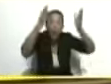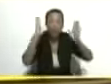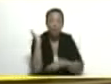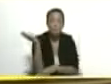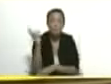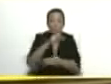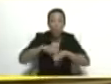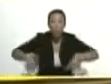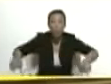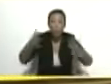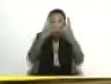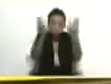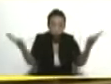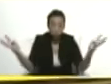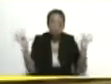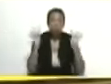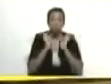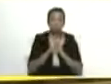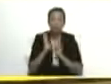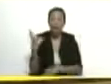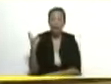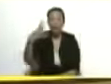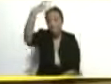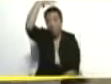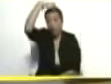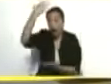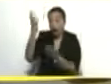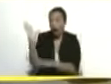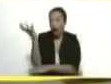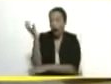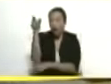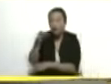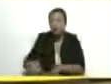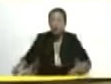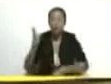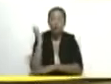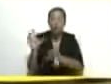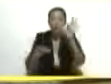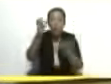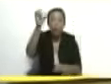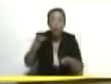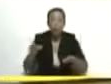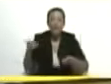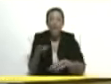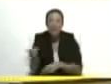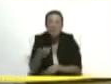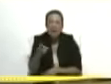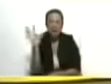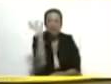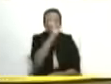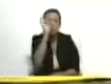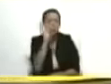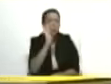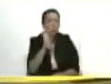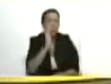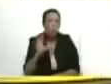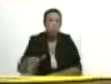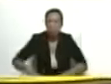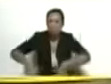Parlamento. El Palacio Federal Legislativo lo dejaron lleno de ratas por todos lados.